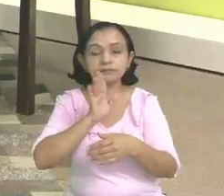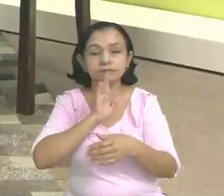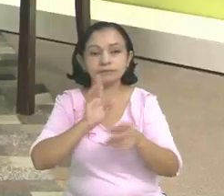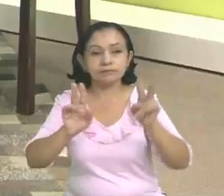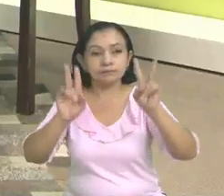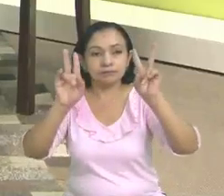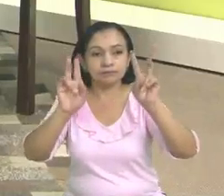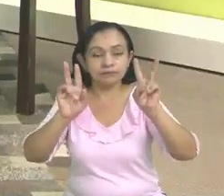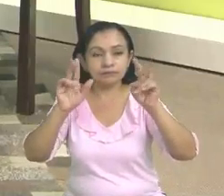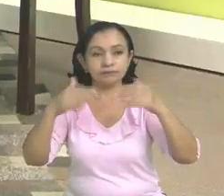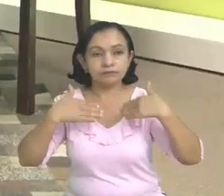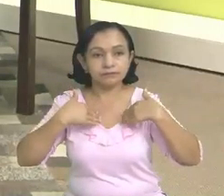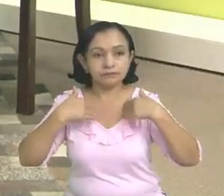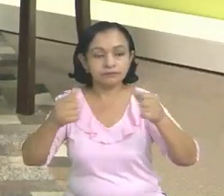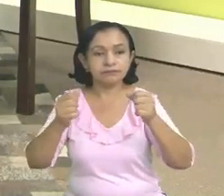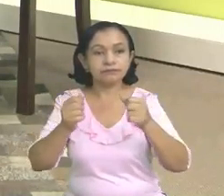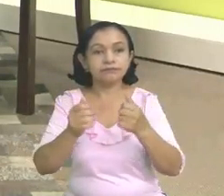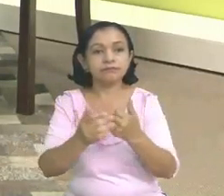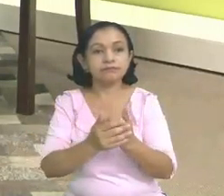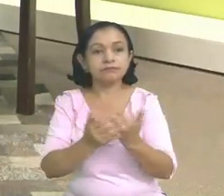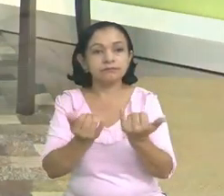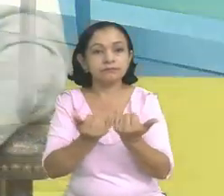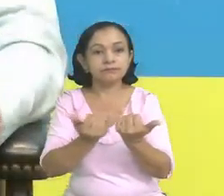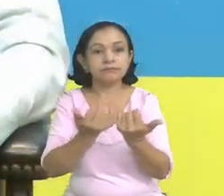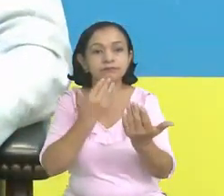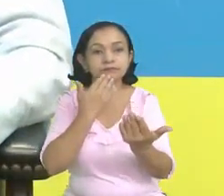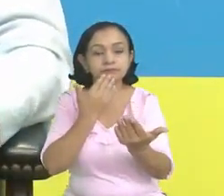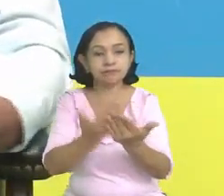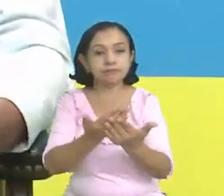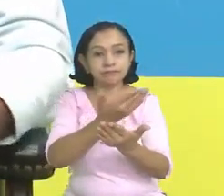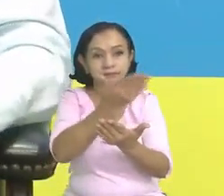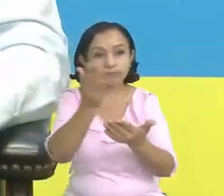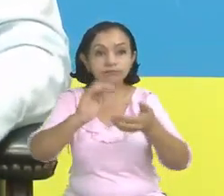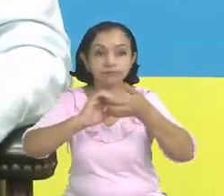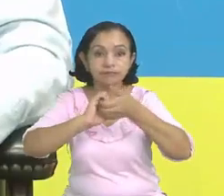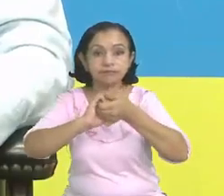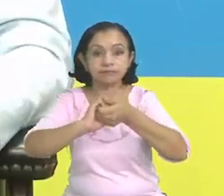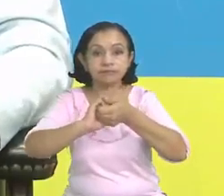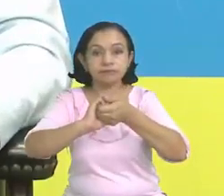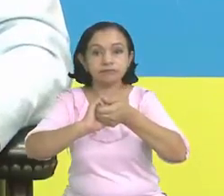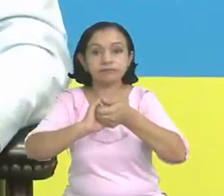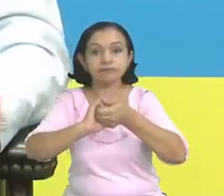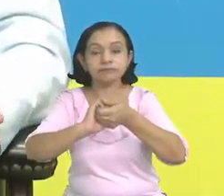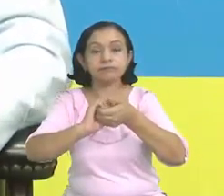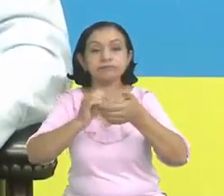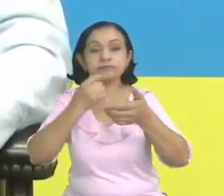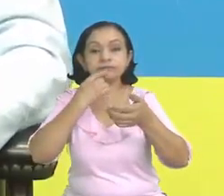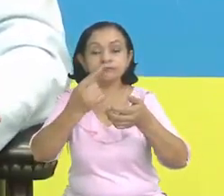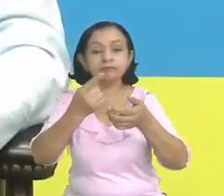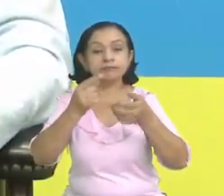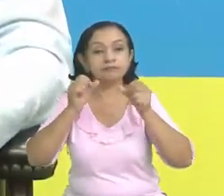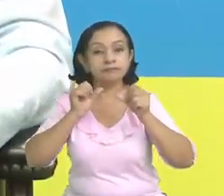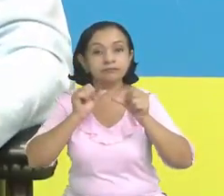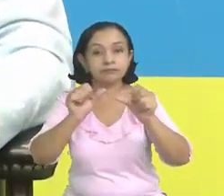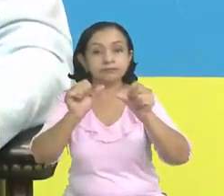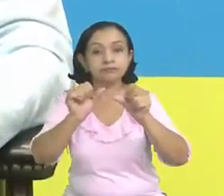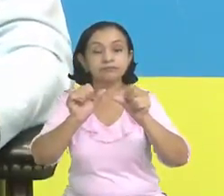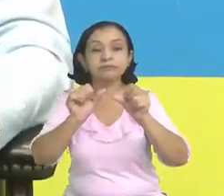temas de salud mental, ¿verdad? Gracias. Gracias también a usted, amigos televidentes, por su sintonía. Le invitamos a que continúe la